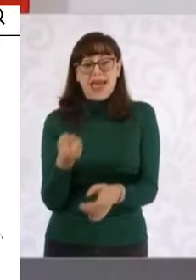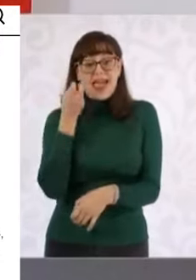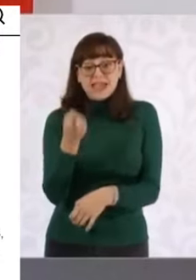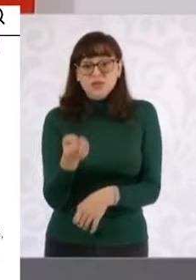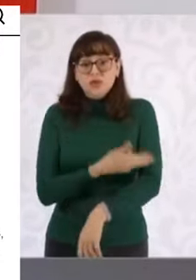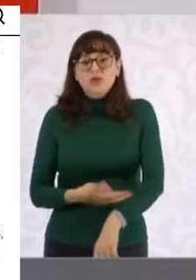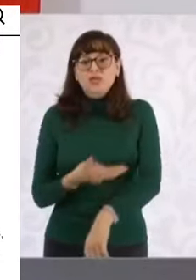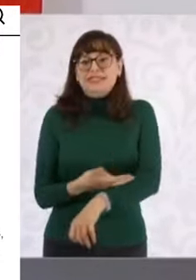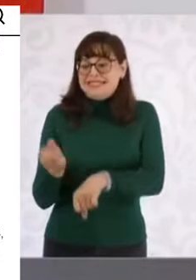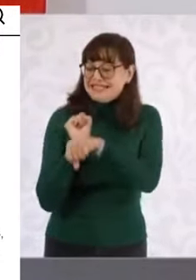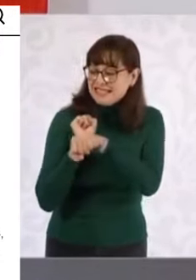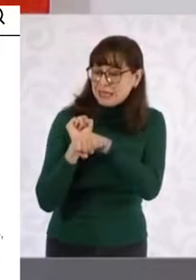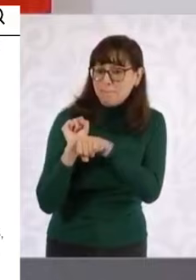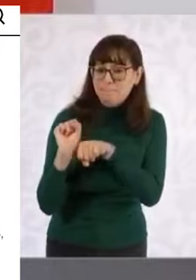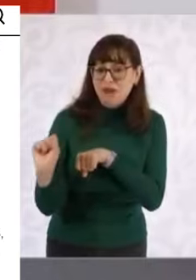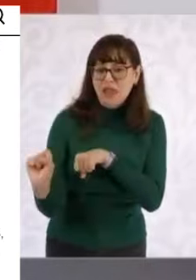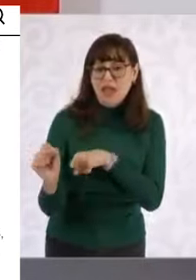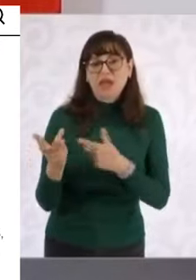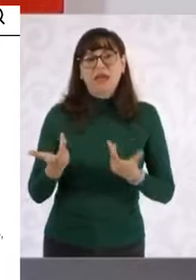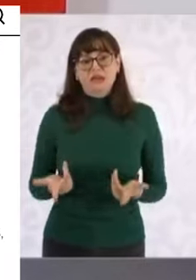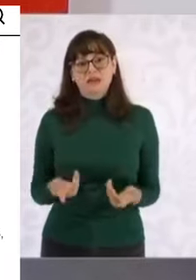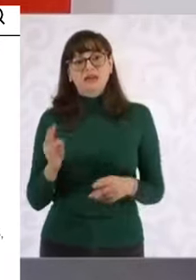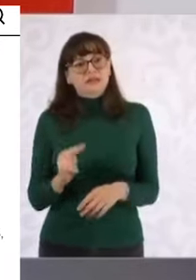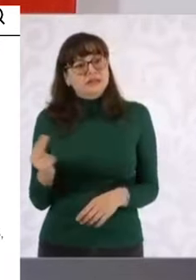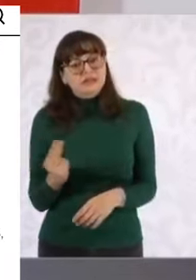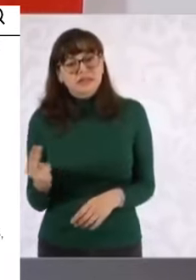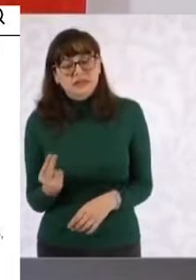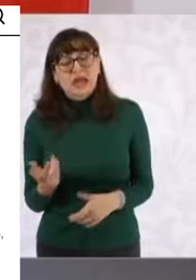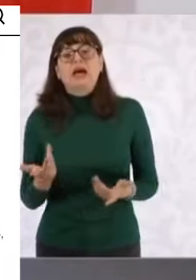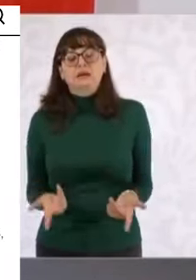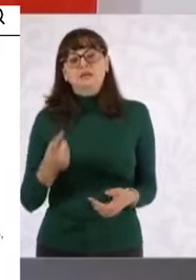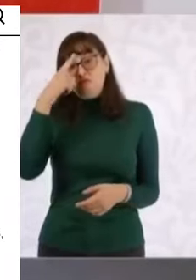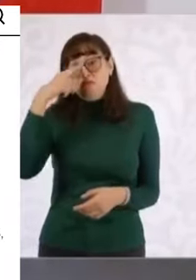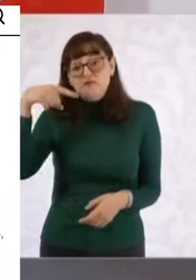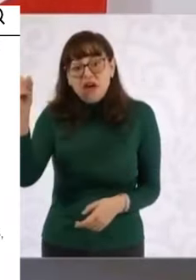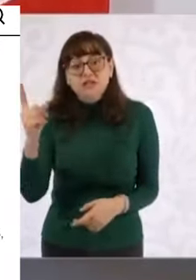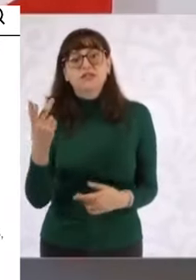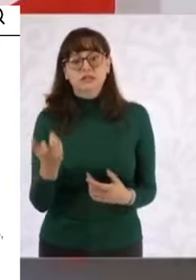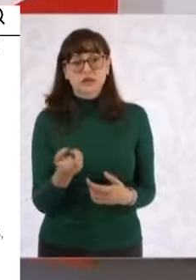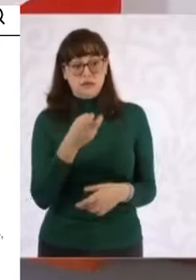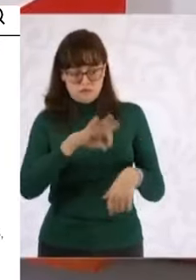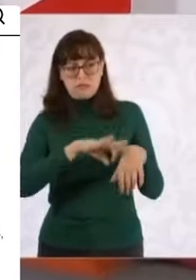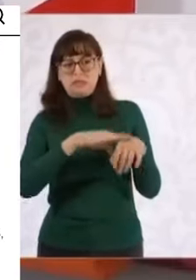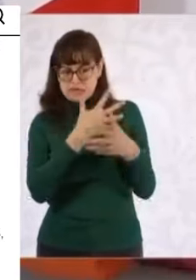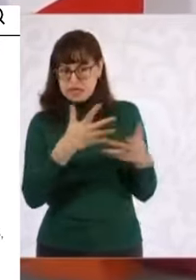Entonces, sí se va a seguir utilizando la megafarmacia y otros esquemas de distribución de